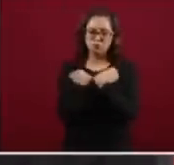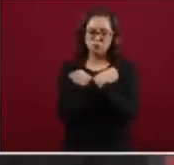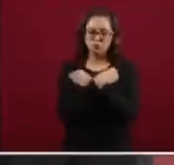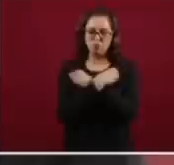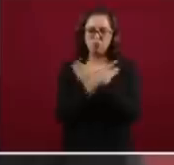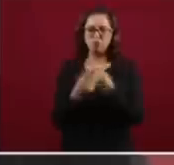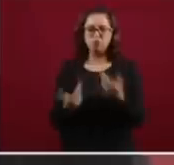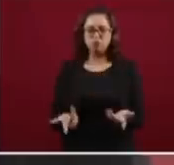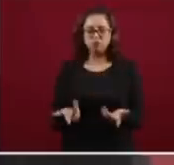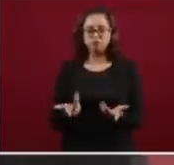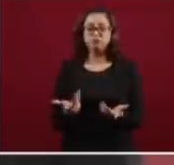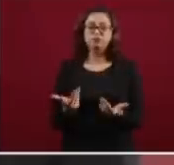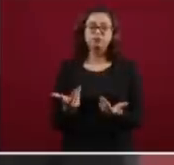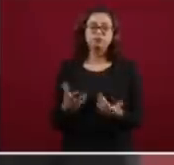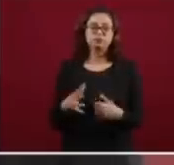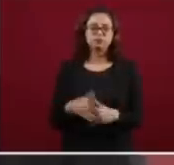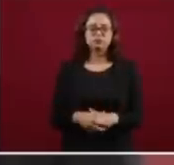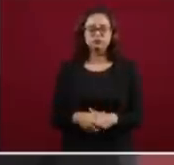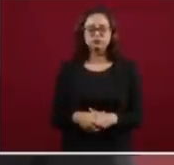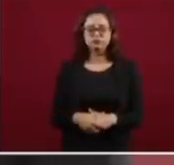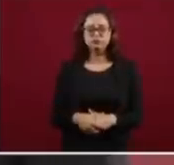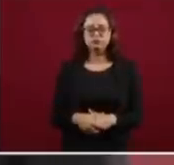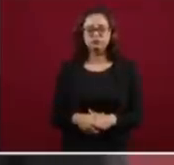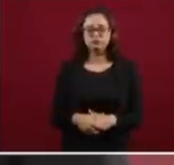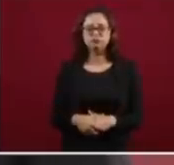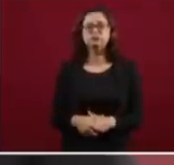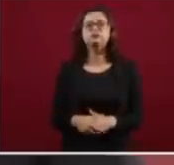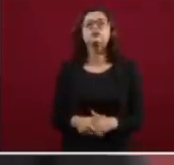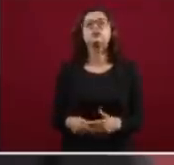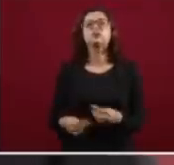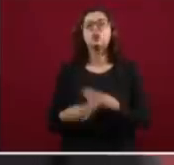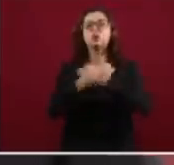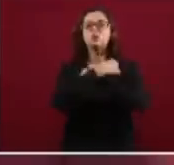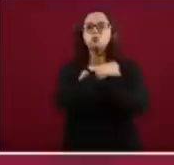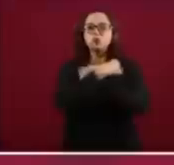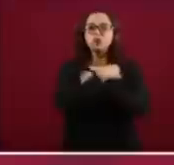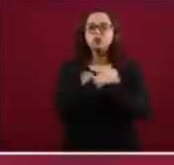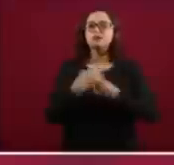o de moral y bienestar